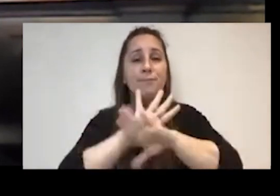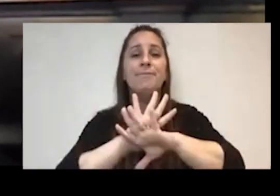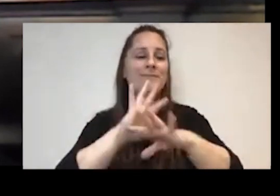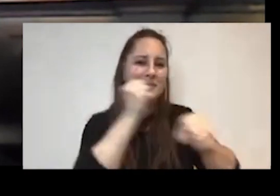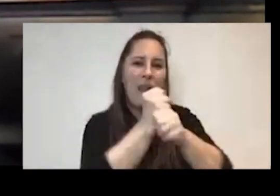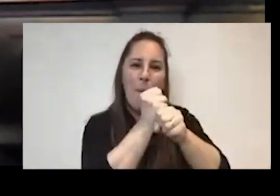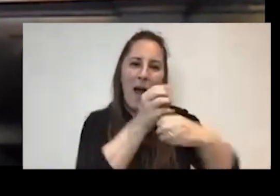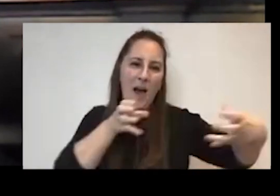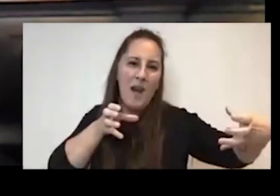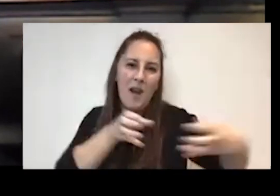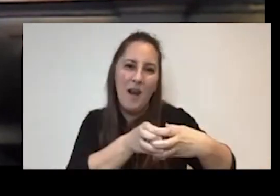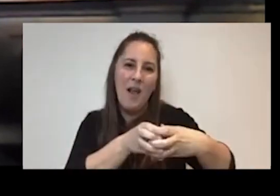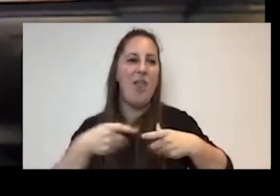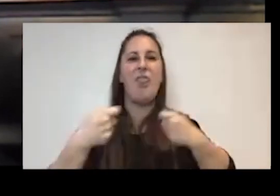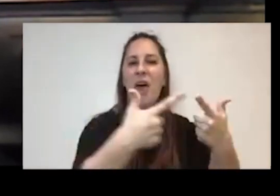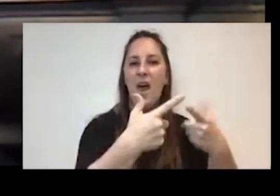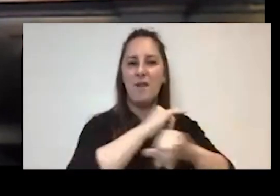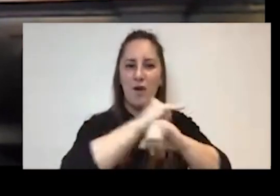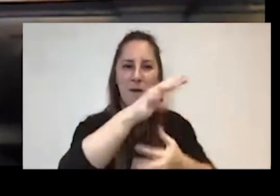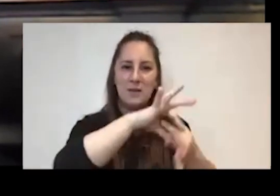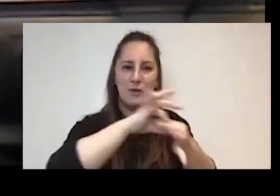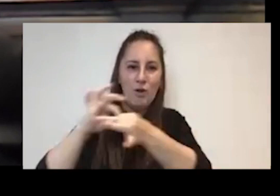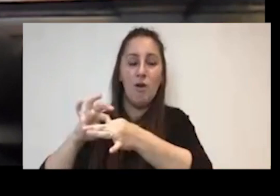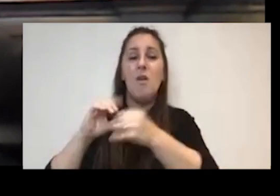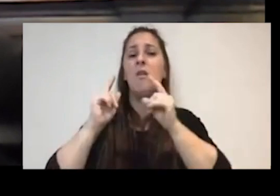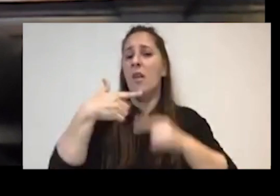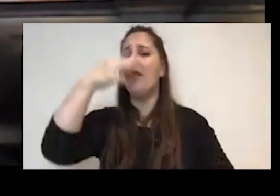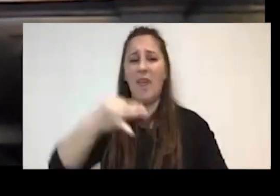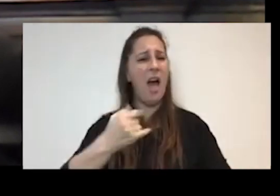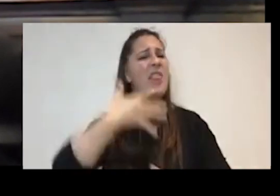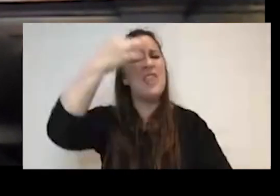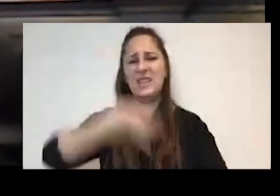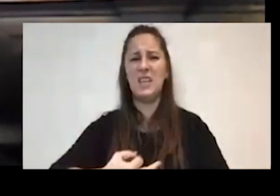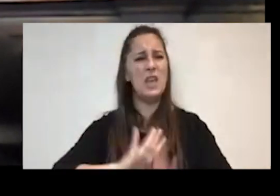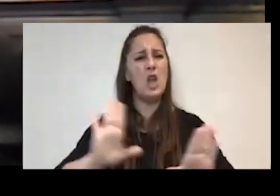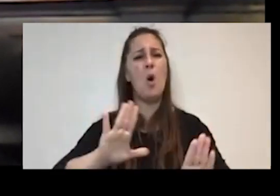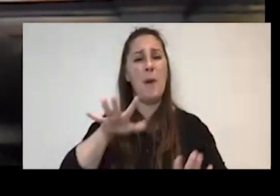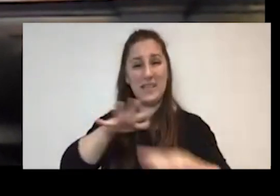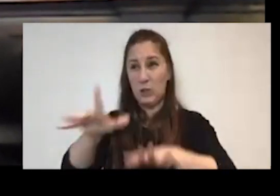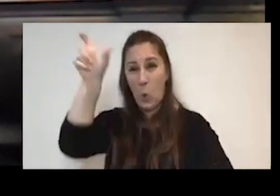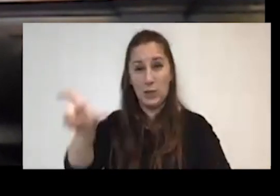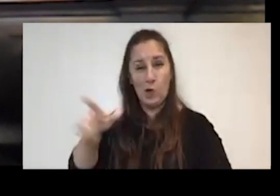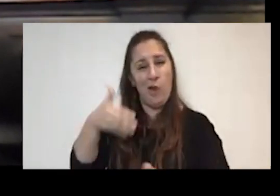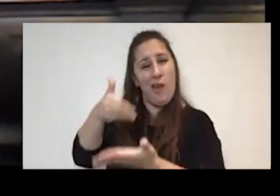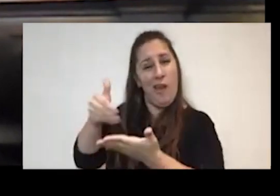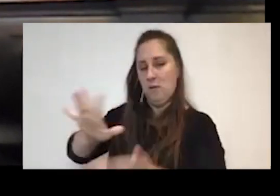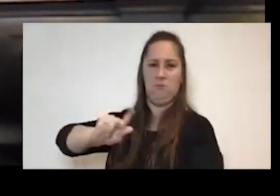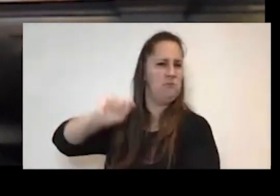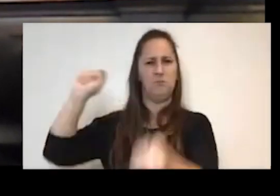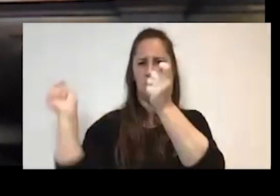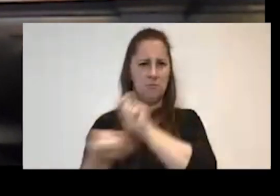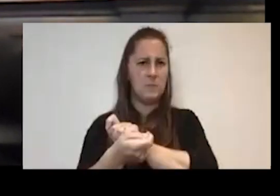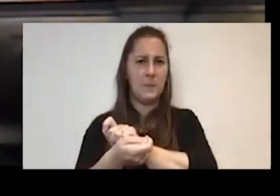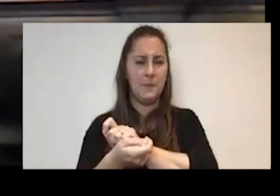articular y de transversalizar. Estamos realmente decididos y trabajando fuertemente para revertir esa situación y para